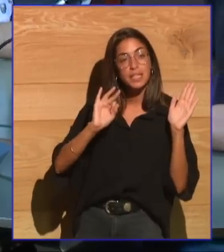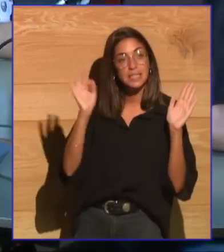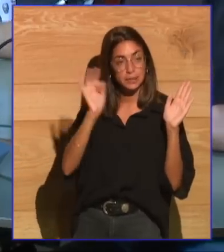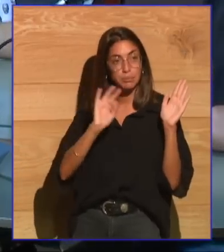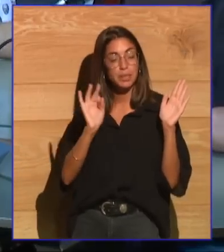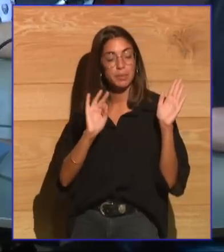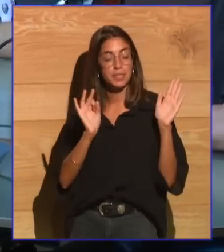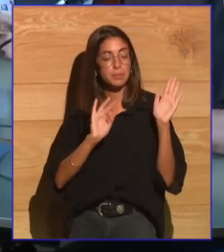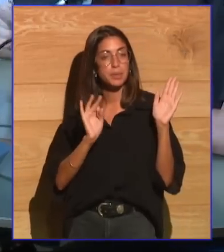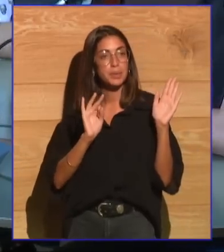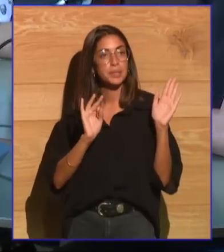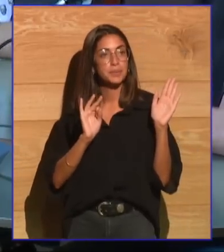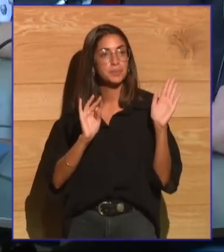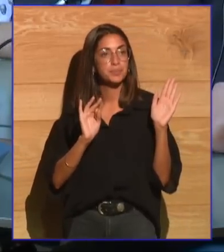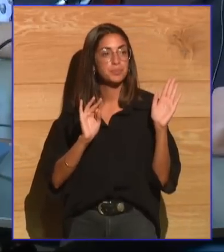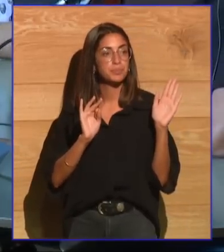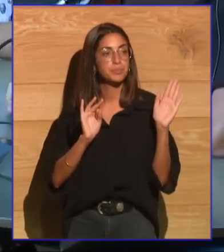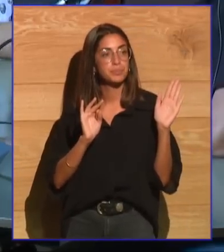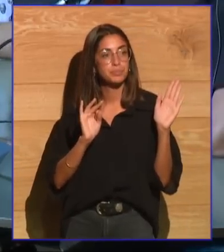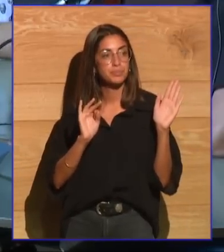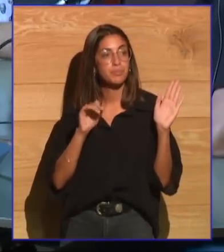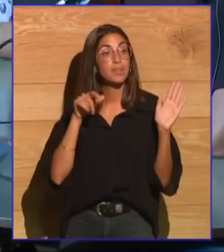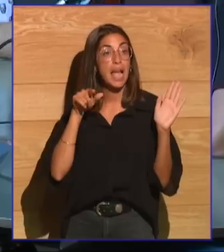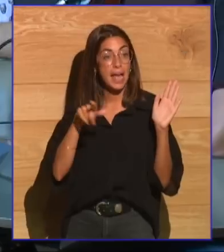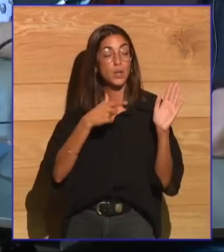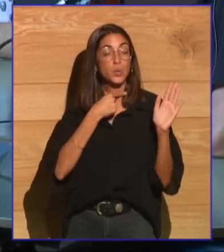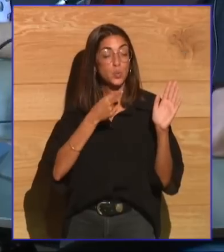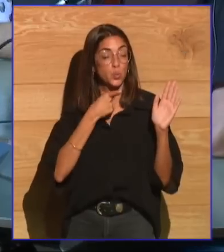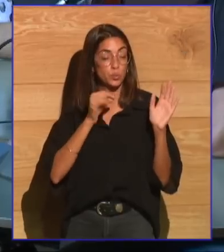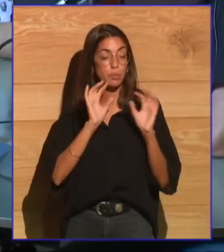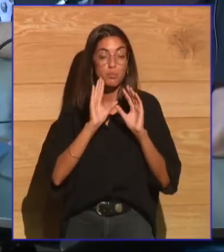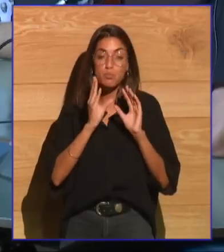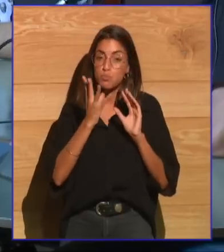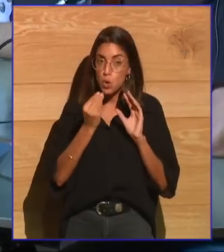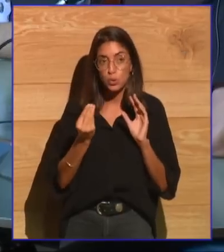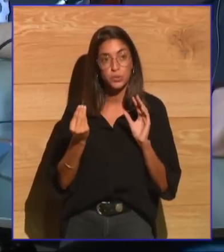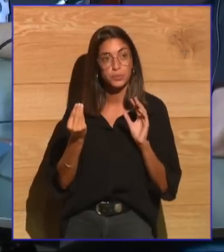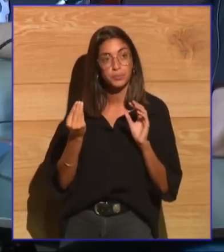still ver steel verles mástil verle gustando mucho mágico chi